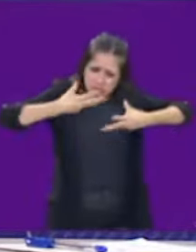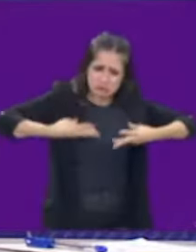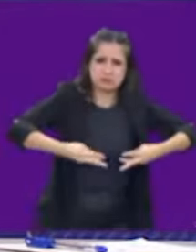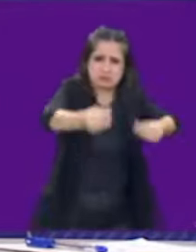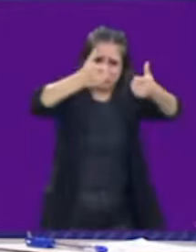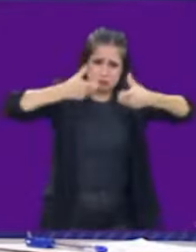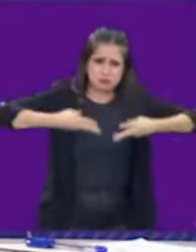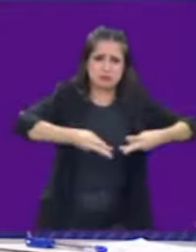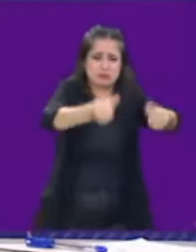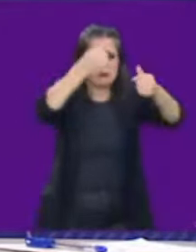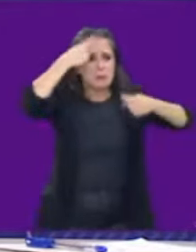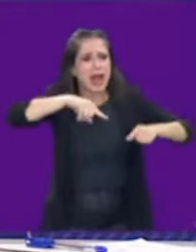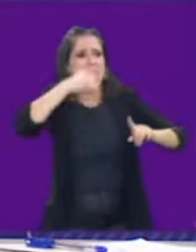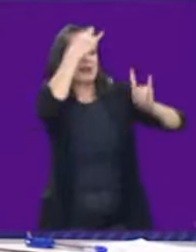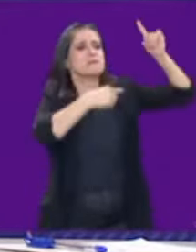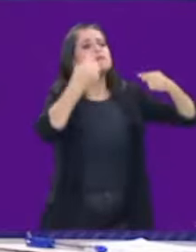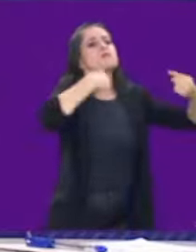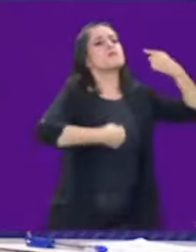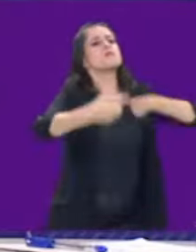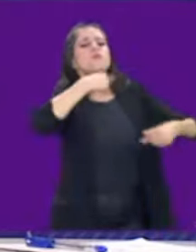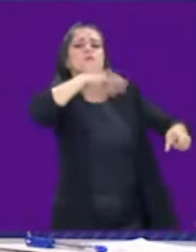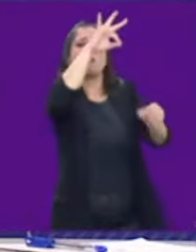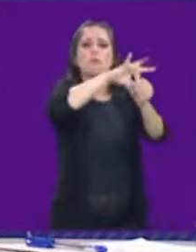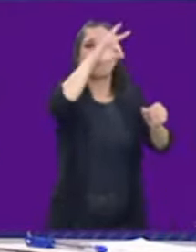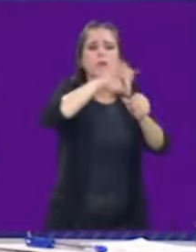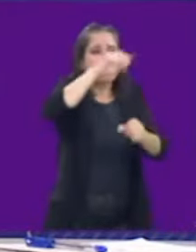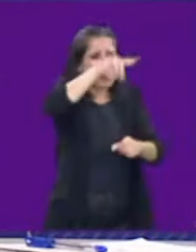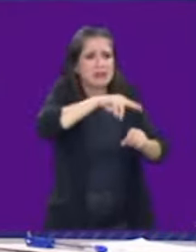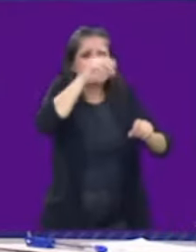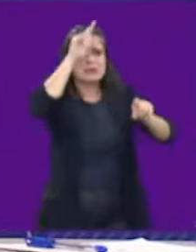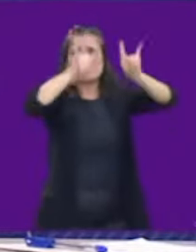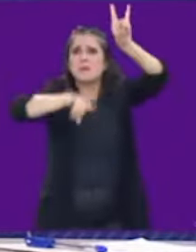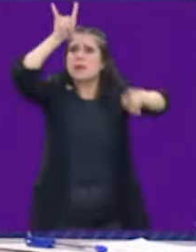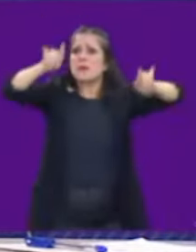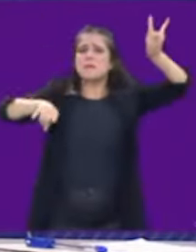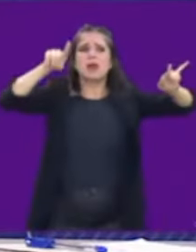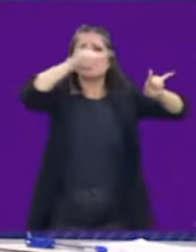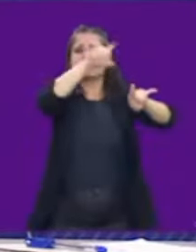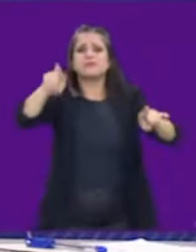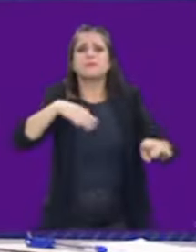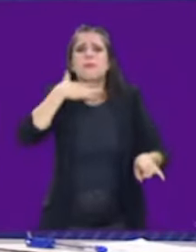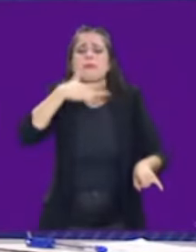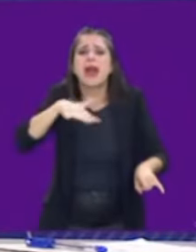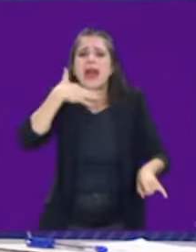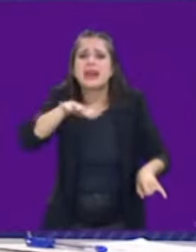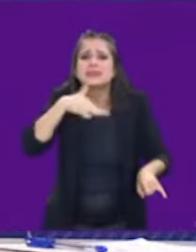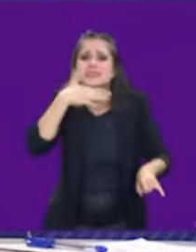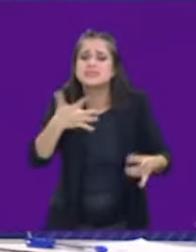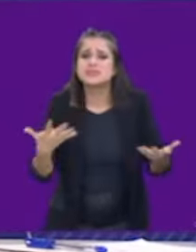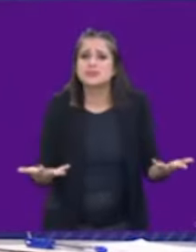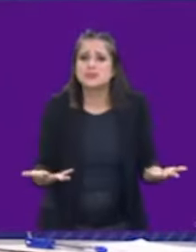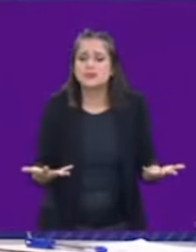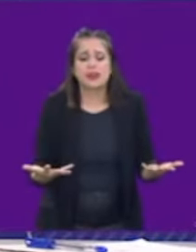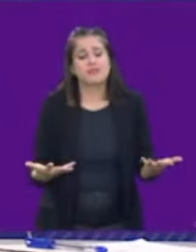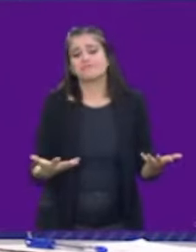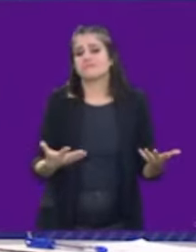un cochinero la ciudad además siguen insistiendo que solo hay dos opciones